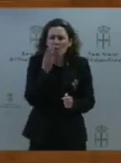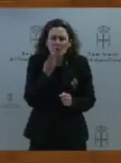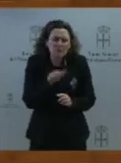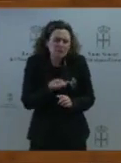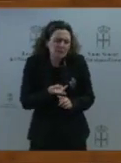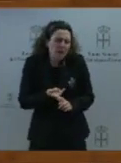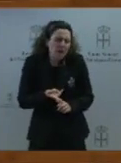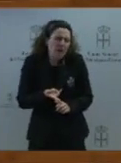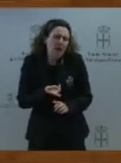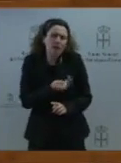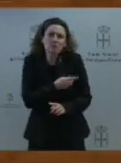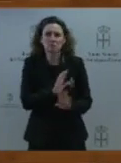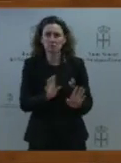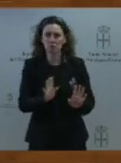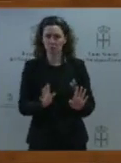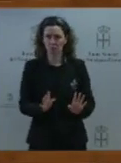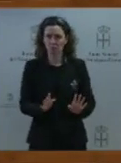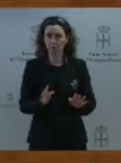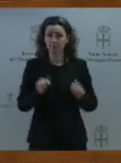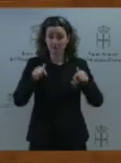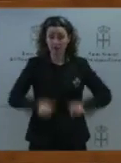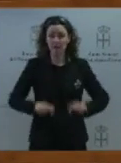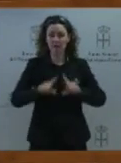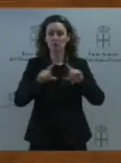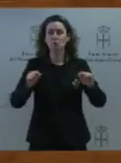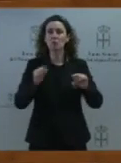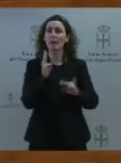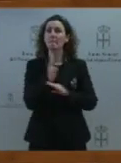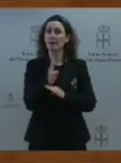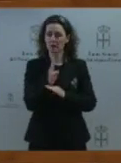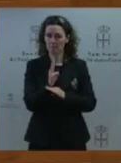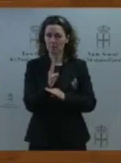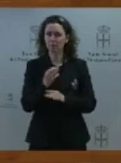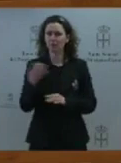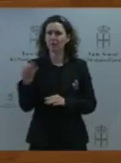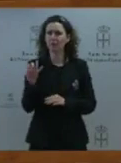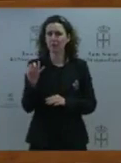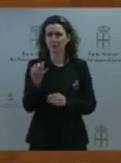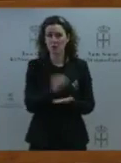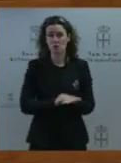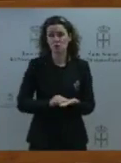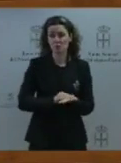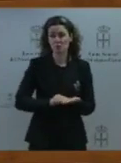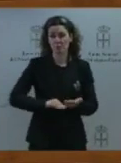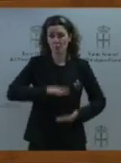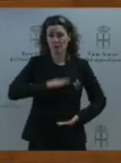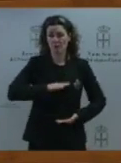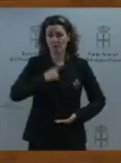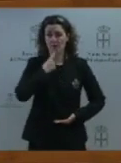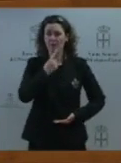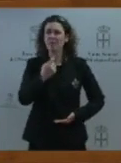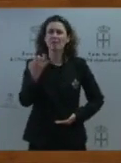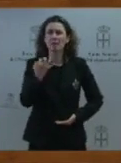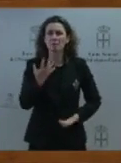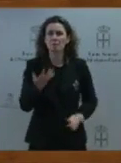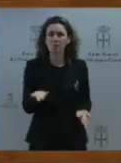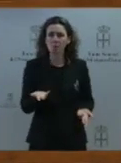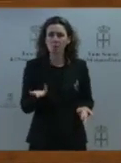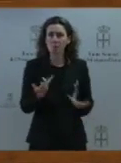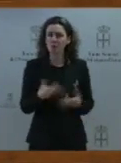astures desde este parlamento tengamos la solución y tengamos la capacidad de decir que tenemos que decir no Y esta diputada